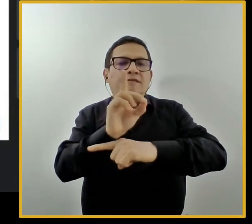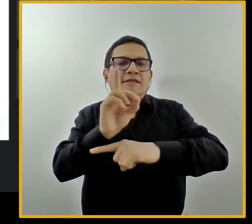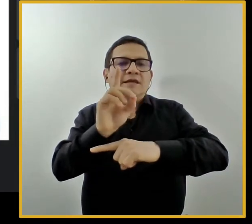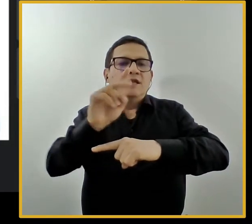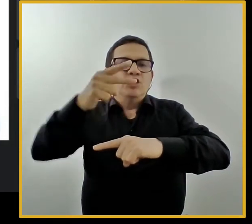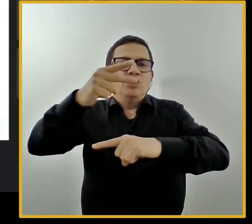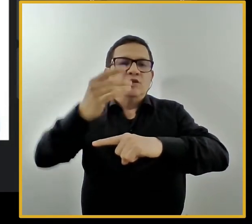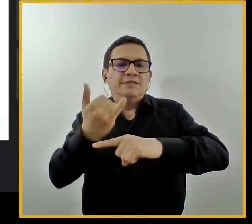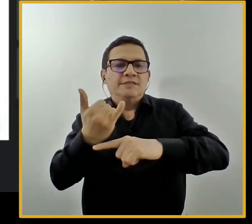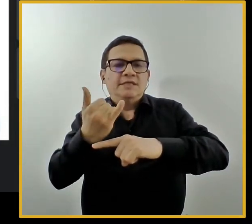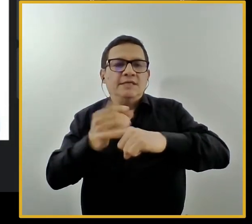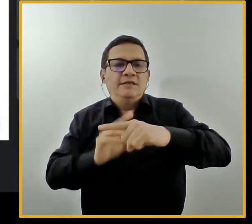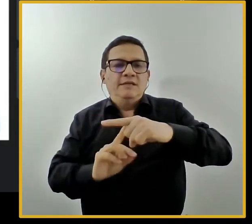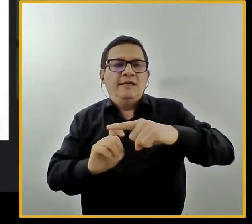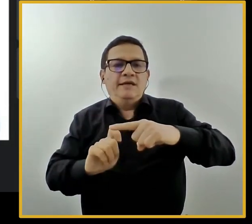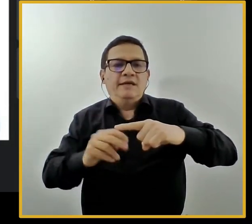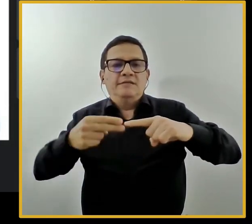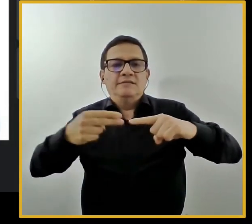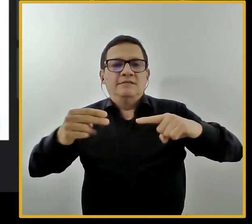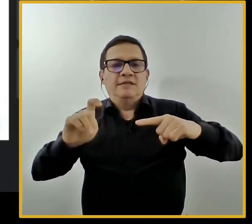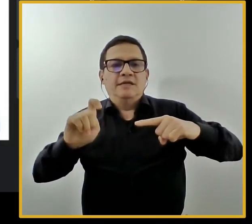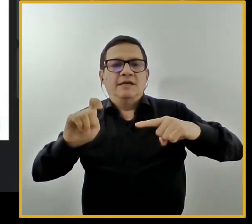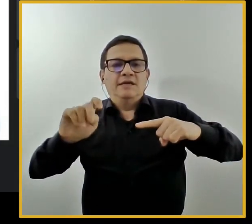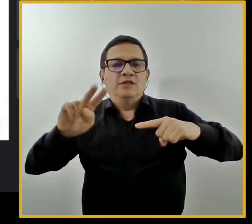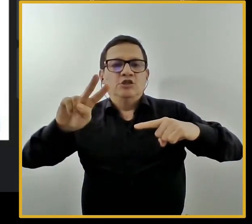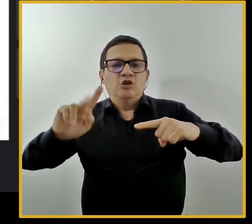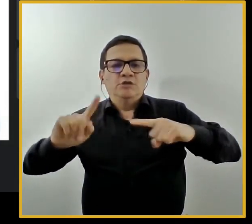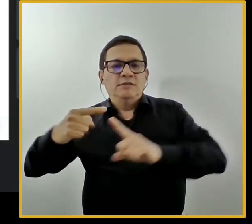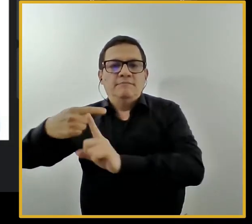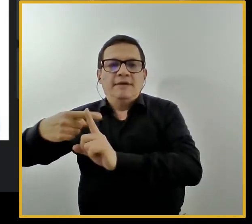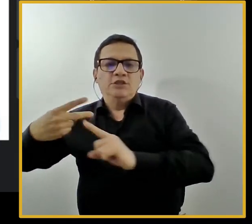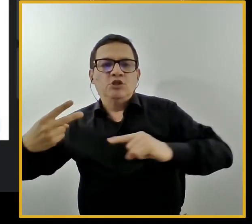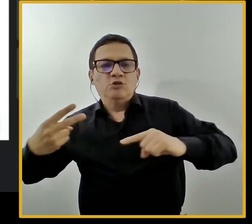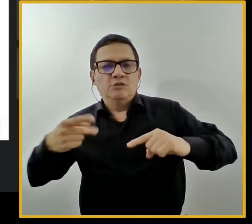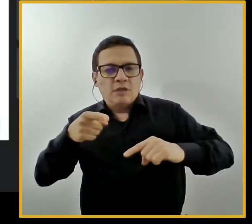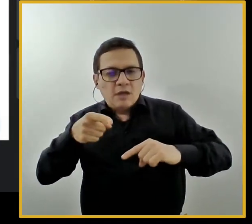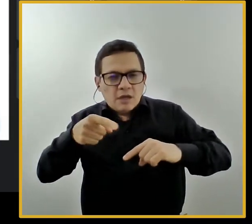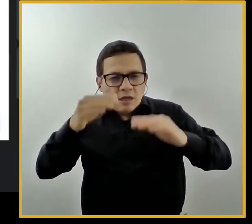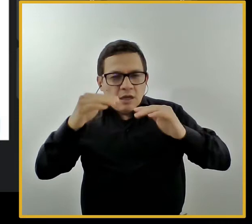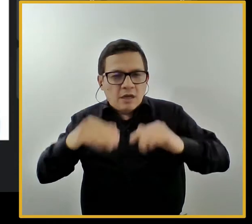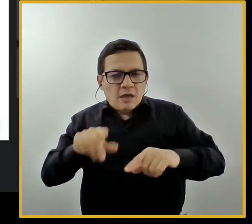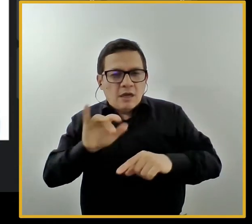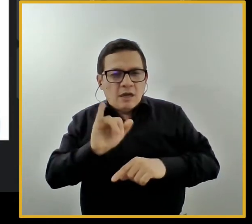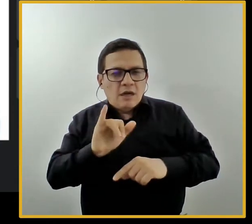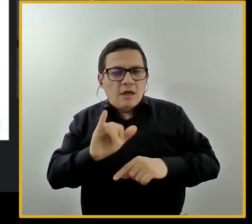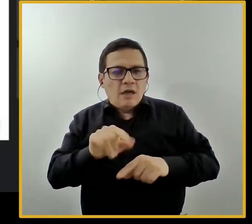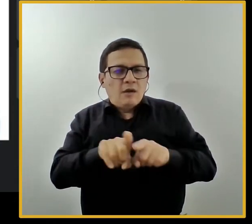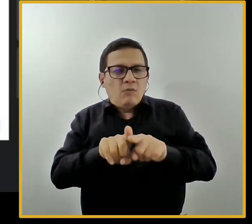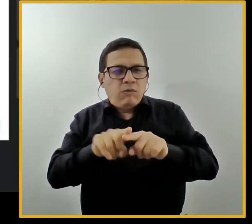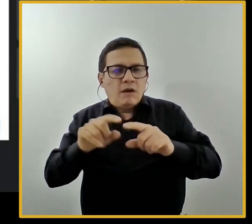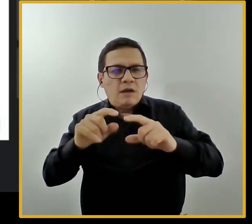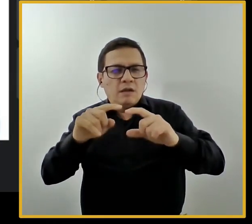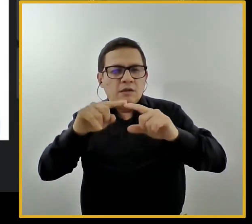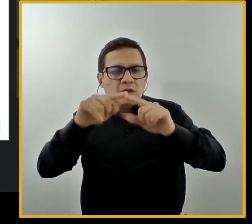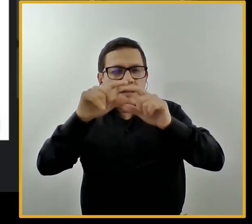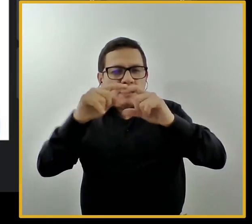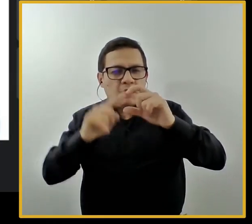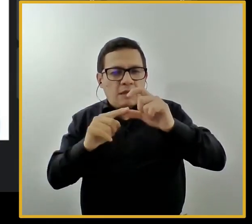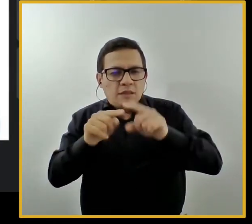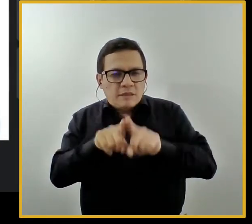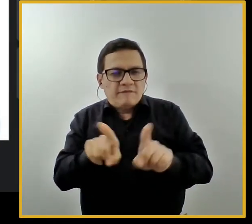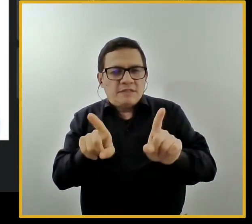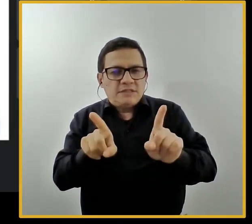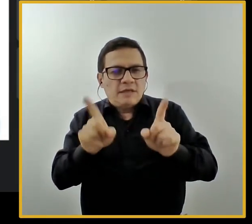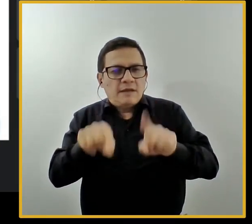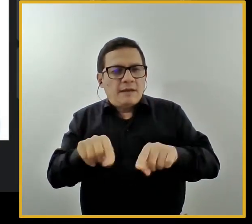Esta otra ecuación diferencial. Pero ¿qué pasa con esta? Pues observamos que esta ecuación pues